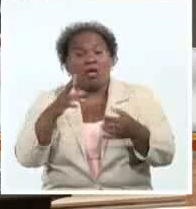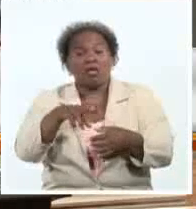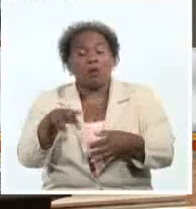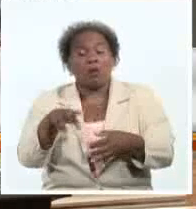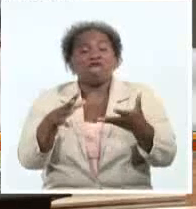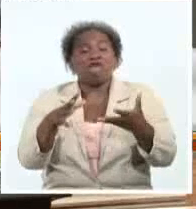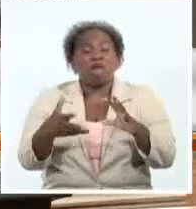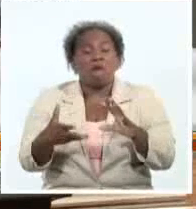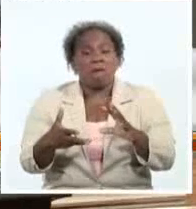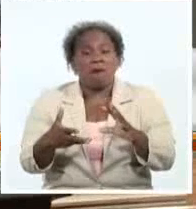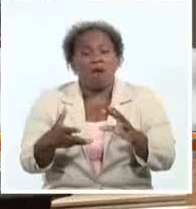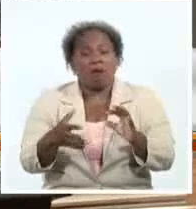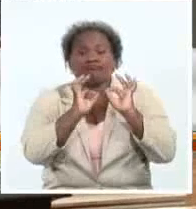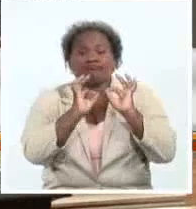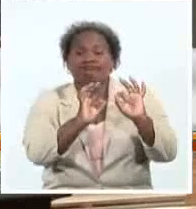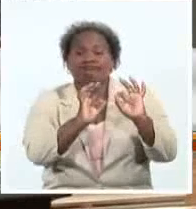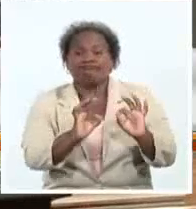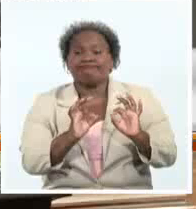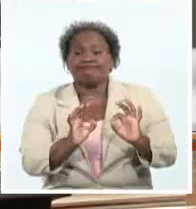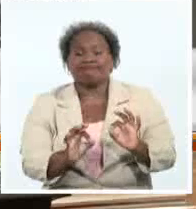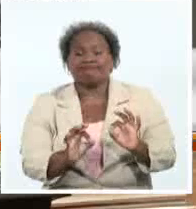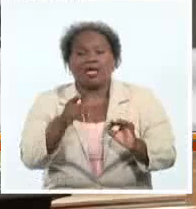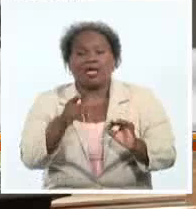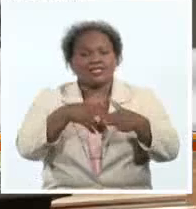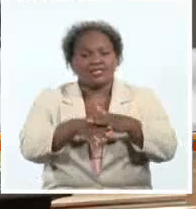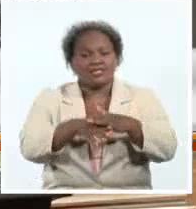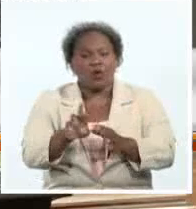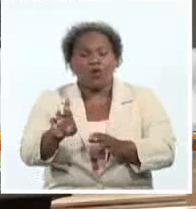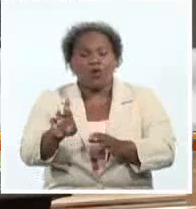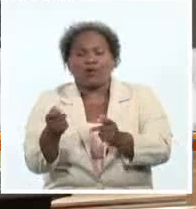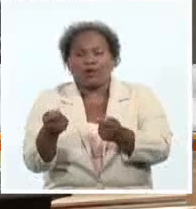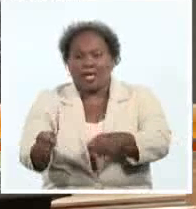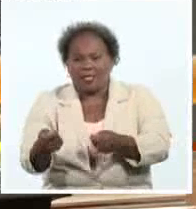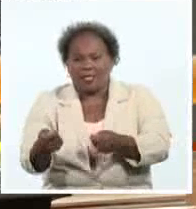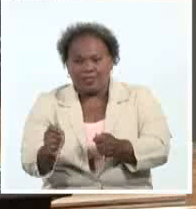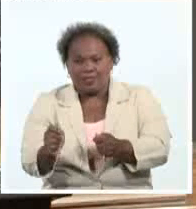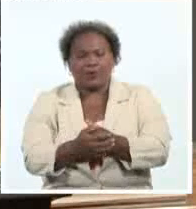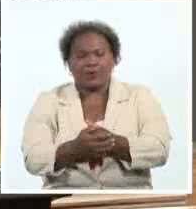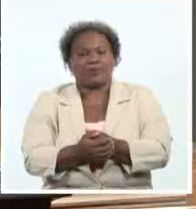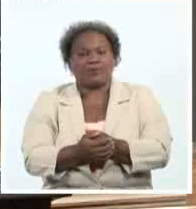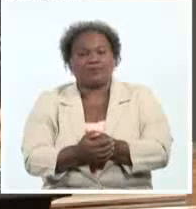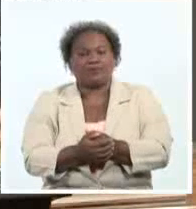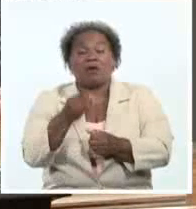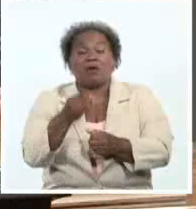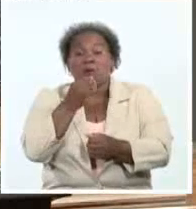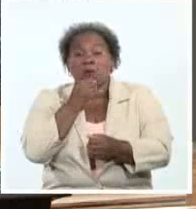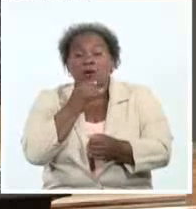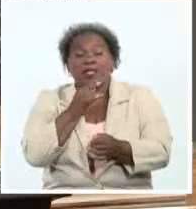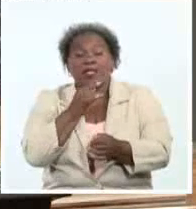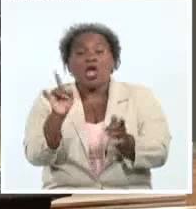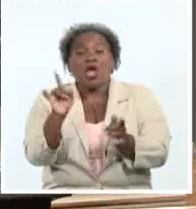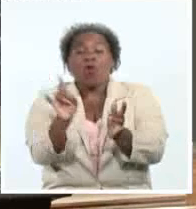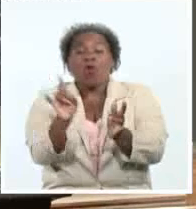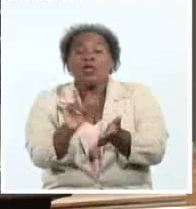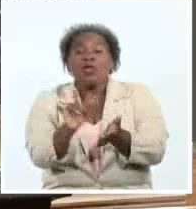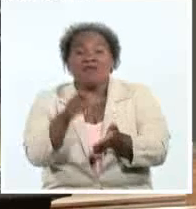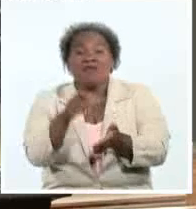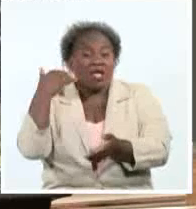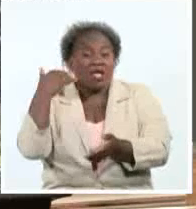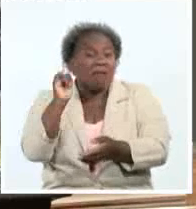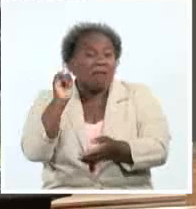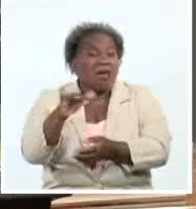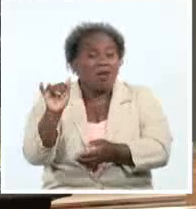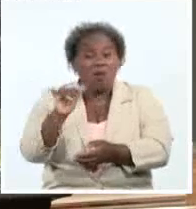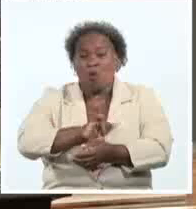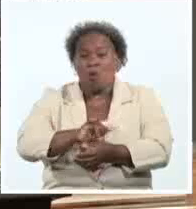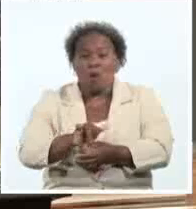específicas de accesos por radio, de quizás el wifi que tuvimos en algunos momentos en los parques, cómo